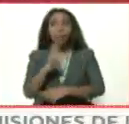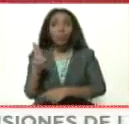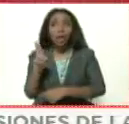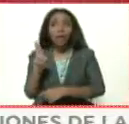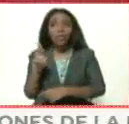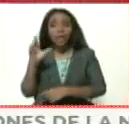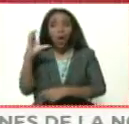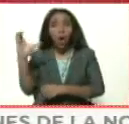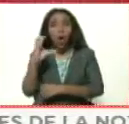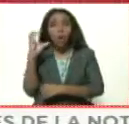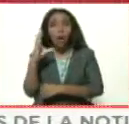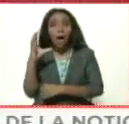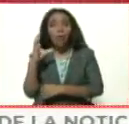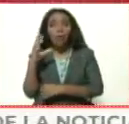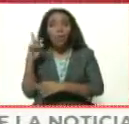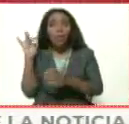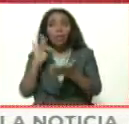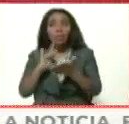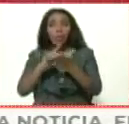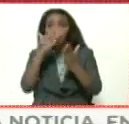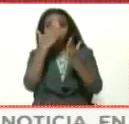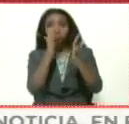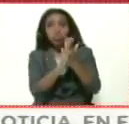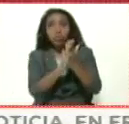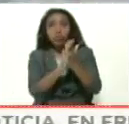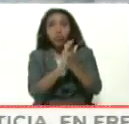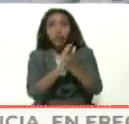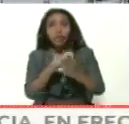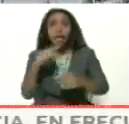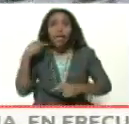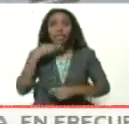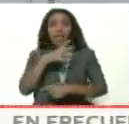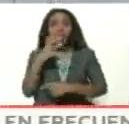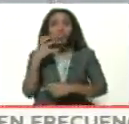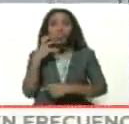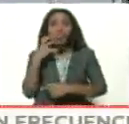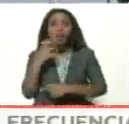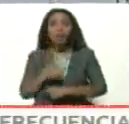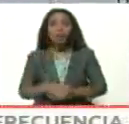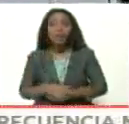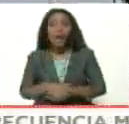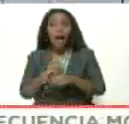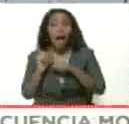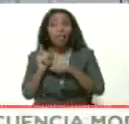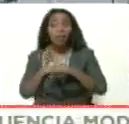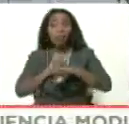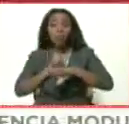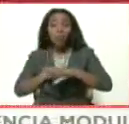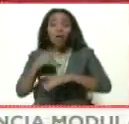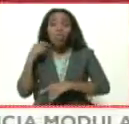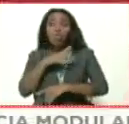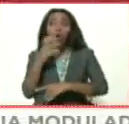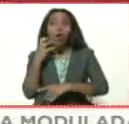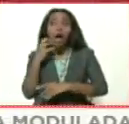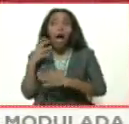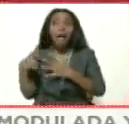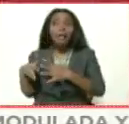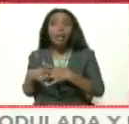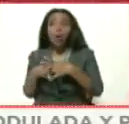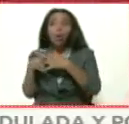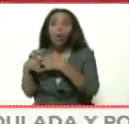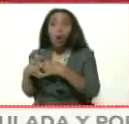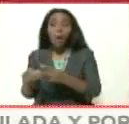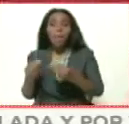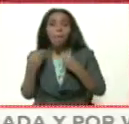de Colombia, con participación directa de Iván Duque. Para eso fue convocado Duque a los Estados Unidos,